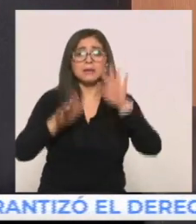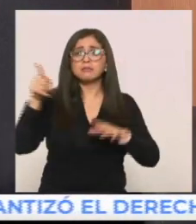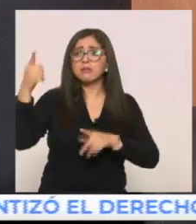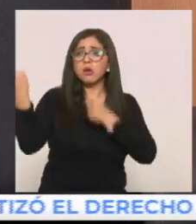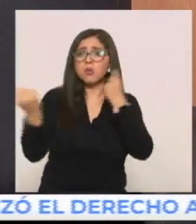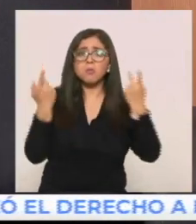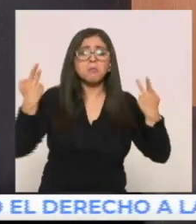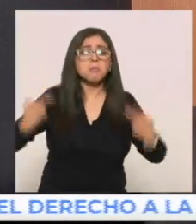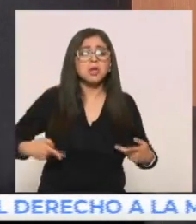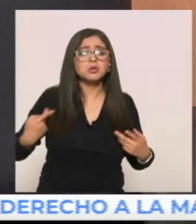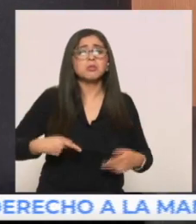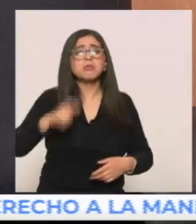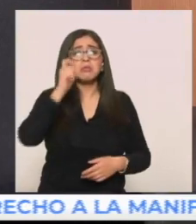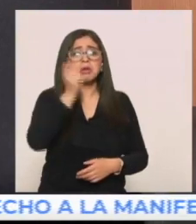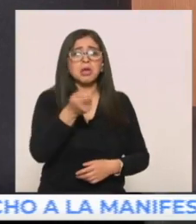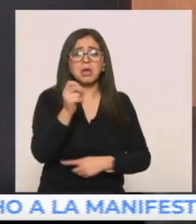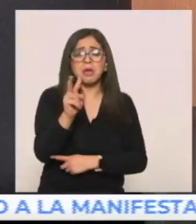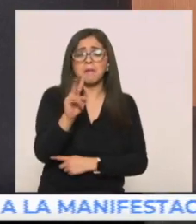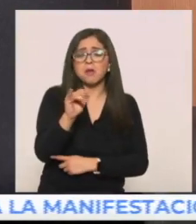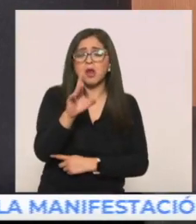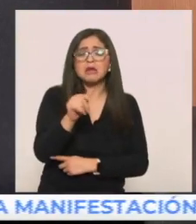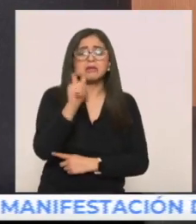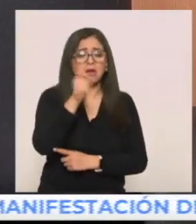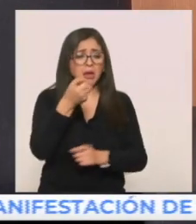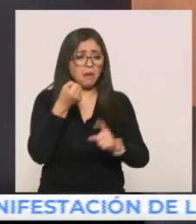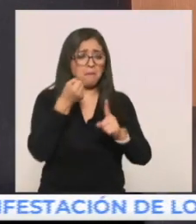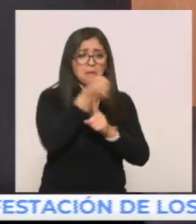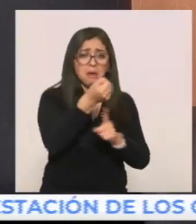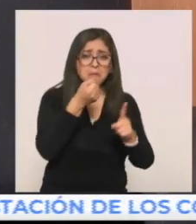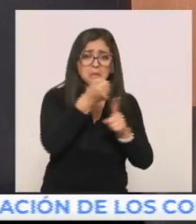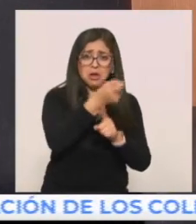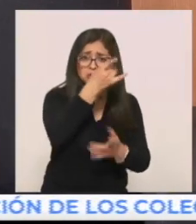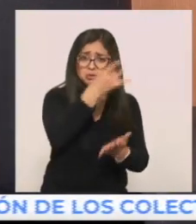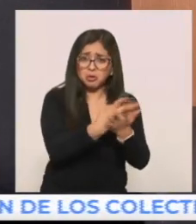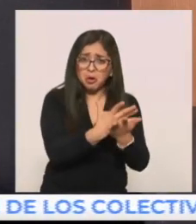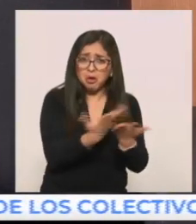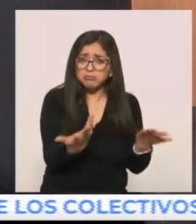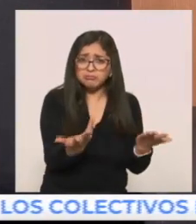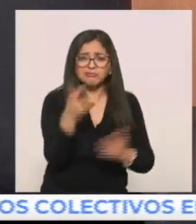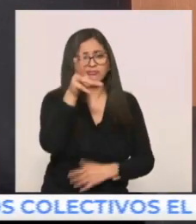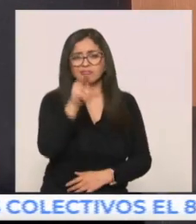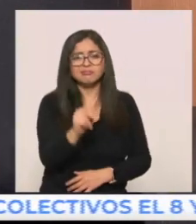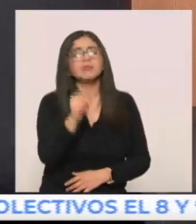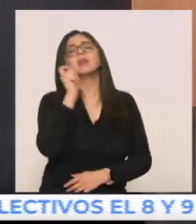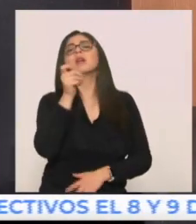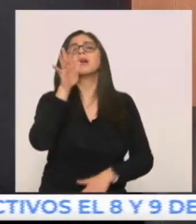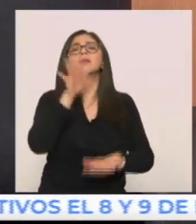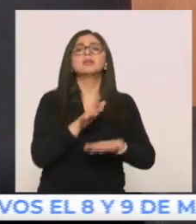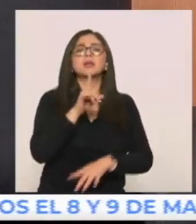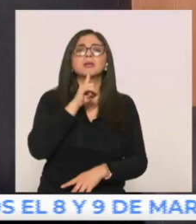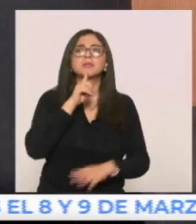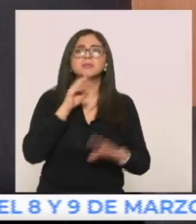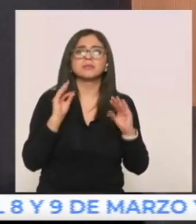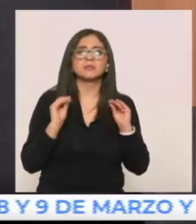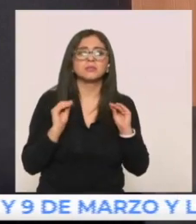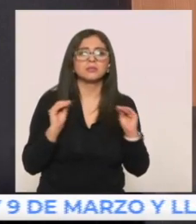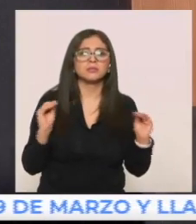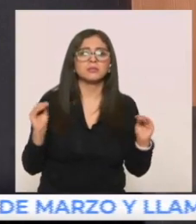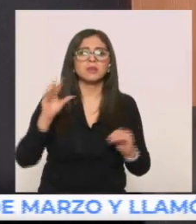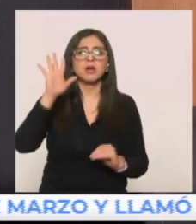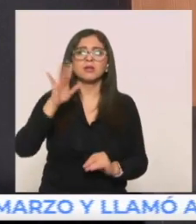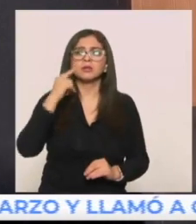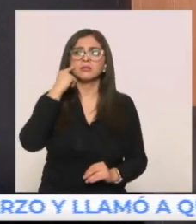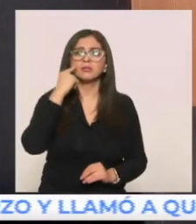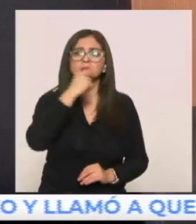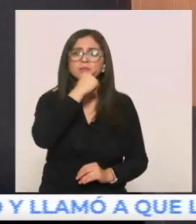dejar un moretón, etcétera, una marca. Y no se dan cuenta de que un silencio prolongado, con cierta intención, una mirada